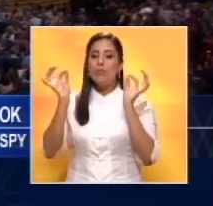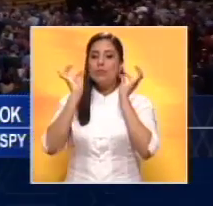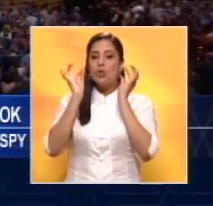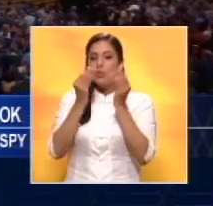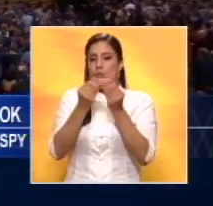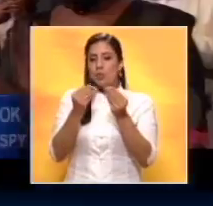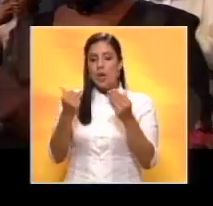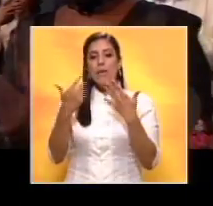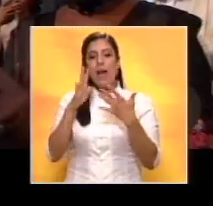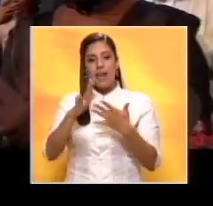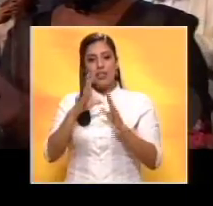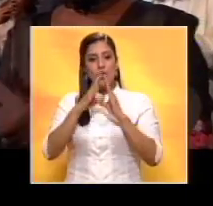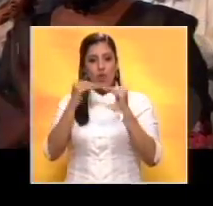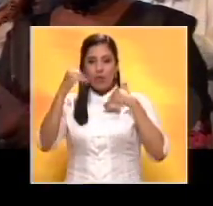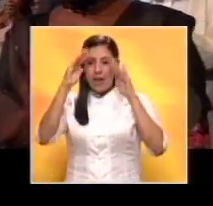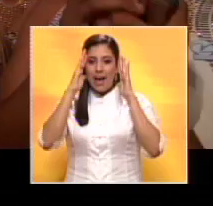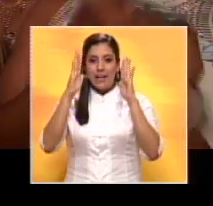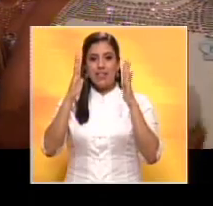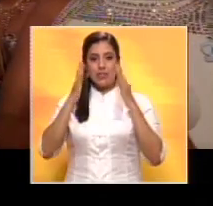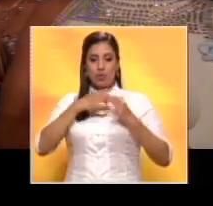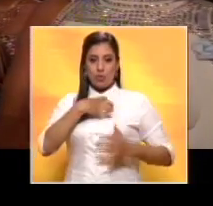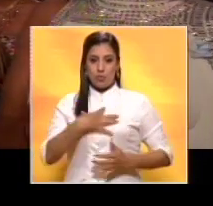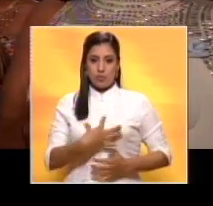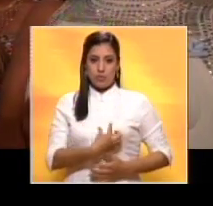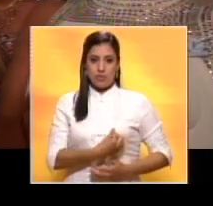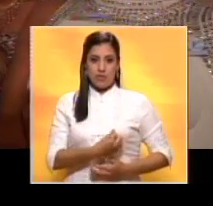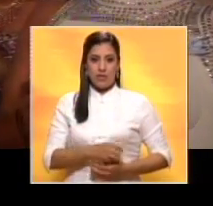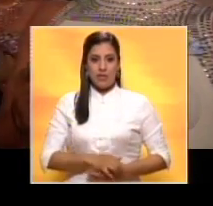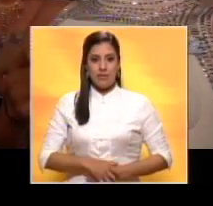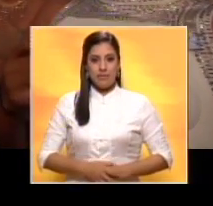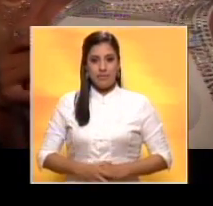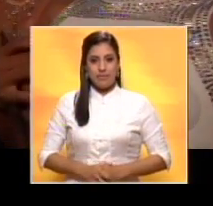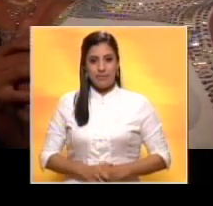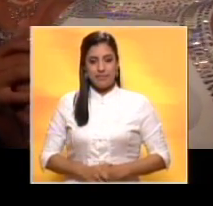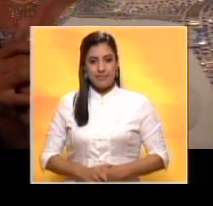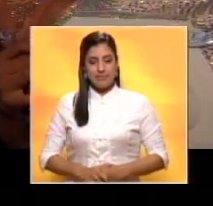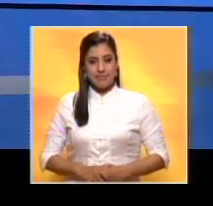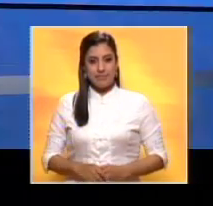Fisher para dejar toda la atención en el escote.